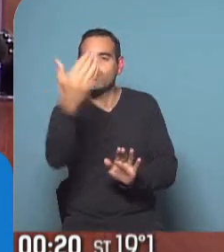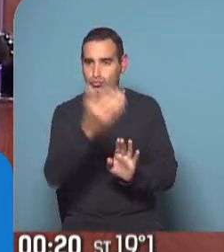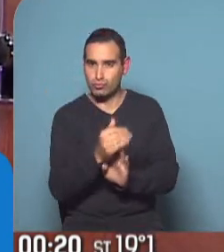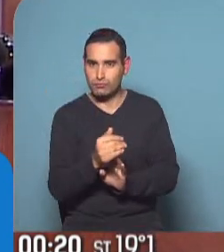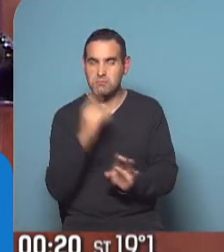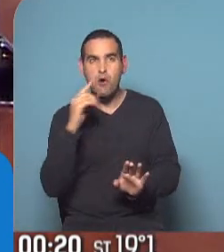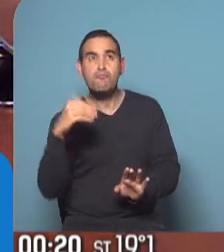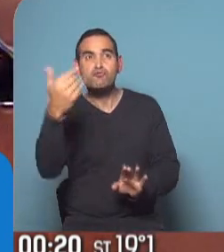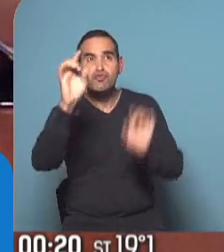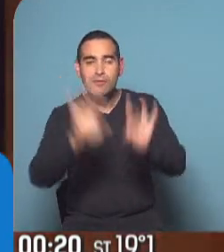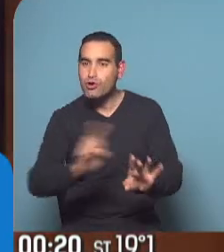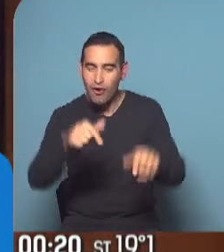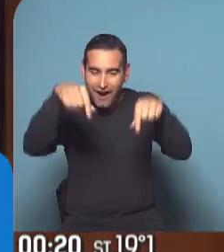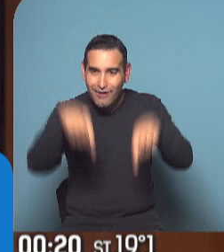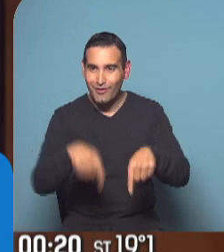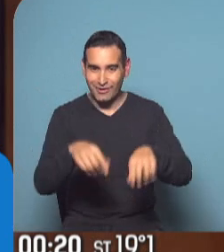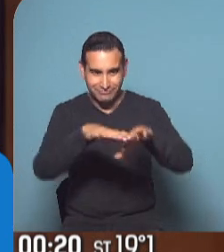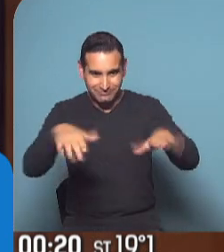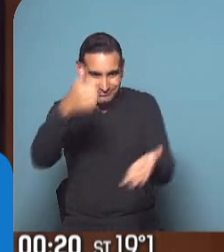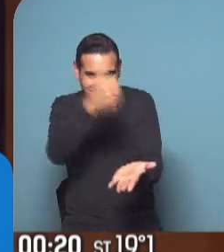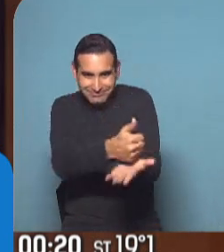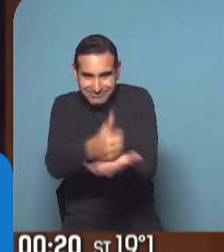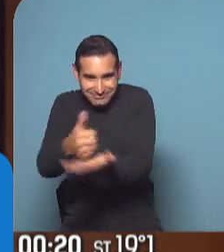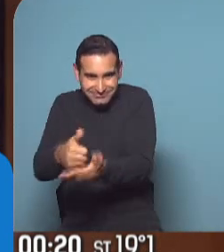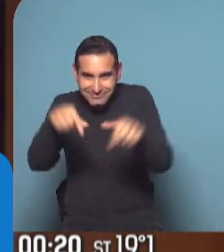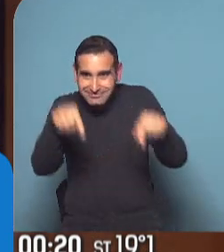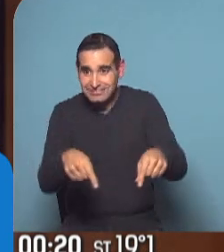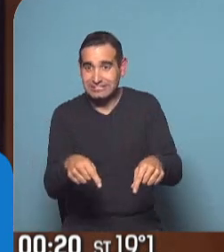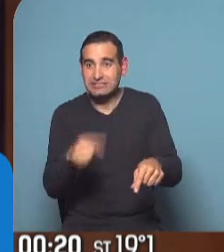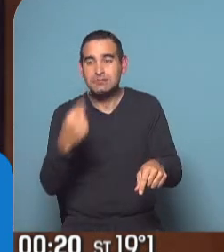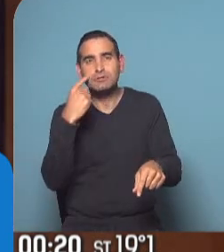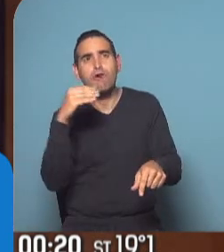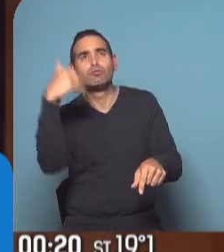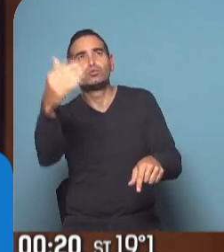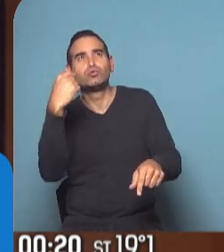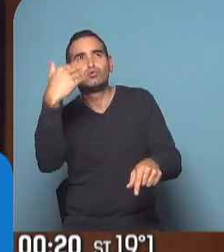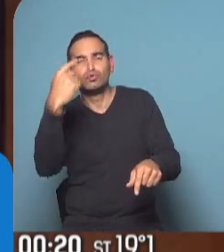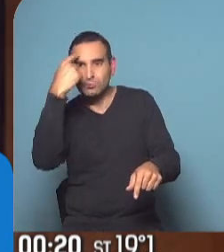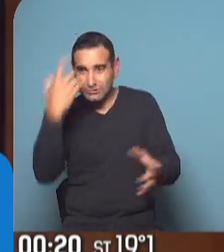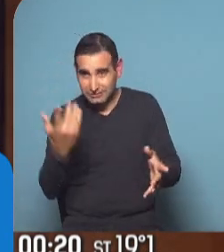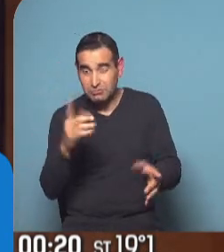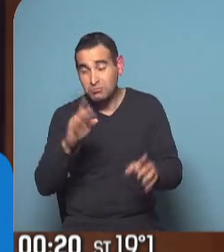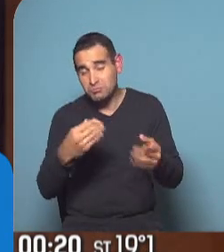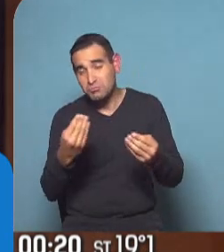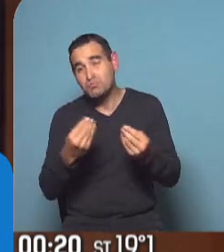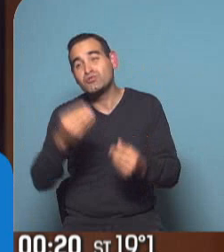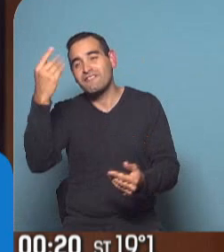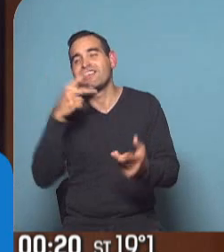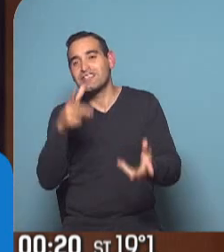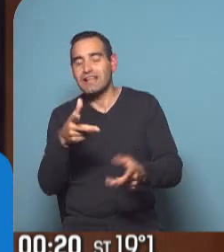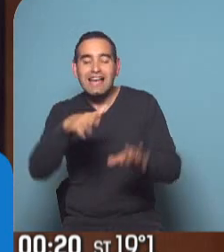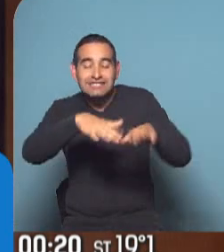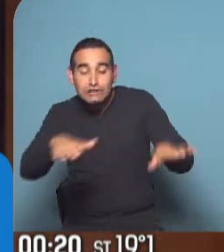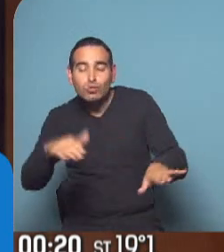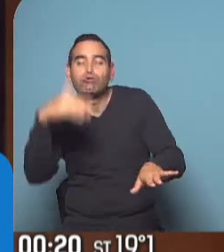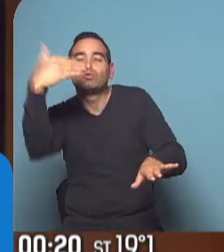que están ahora son ahora porque mientras que dejamos a los chicos pensando que es el futuro como muchas veces se dicen ellos son el futuro en